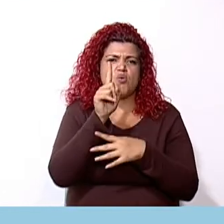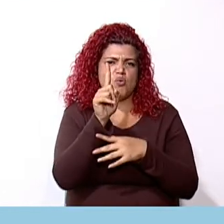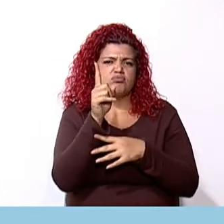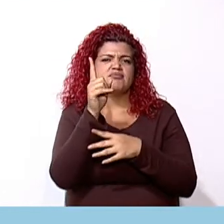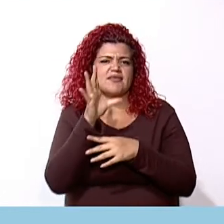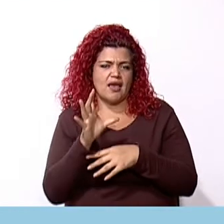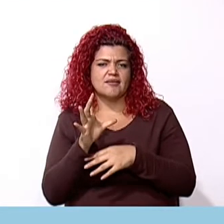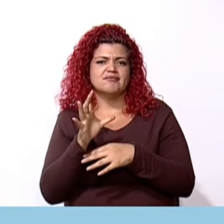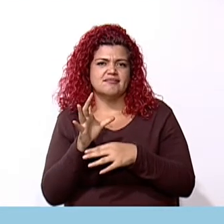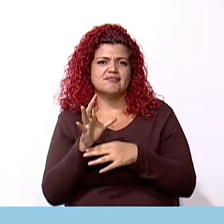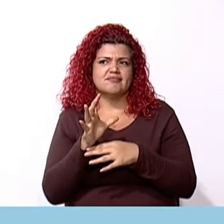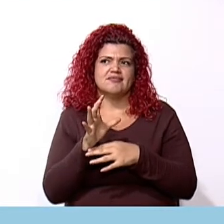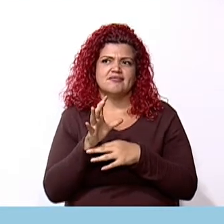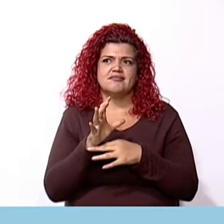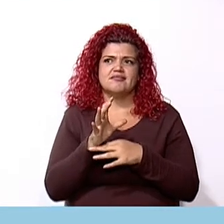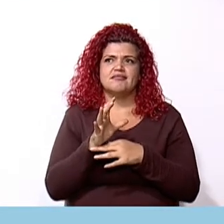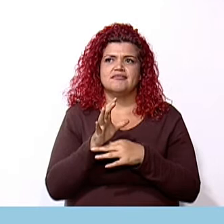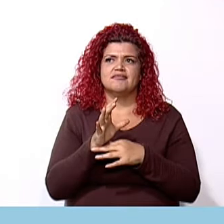centena.